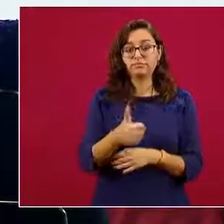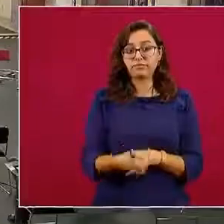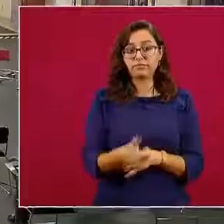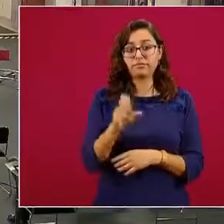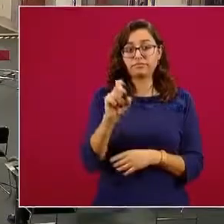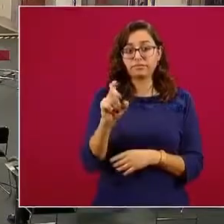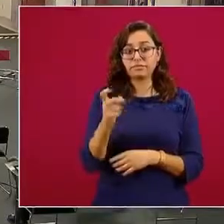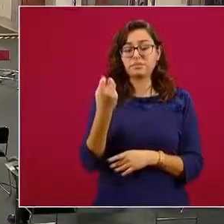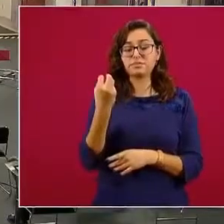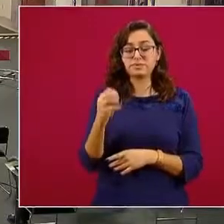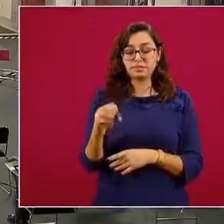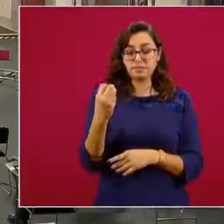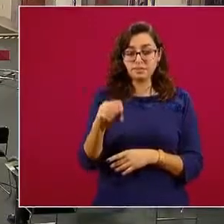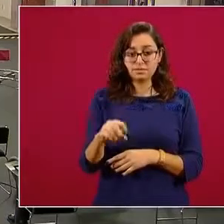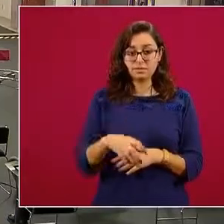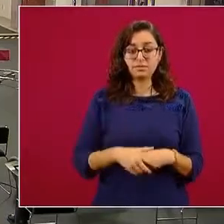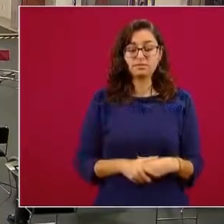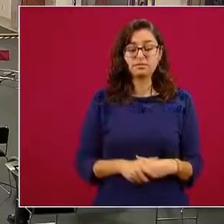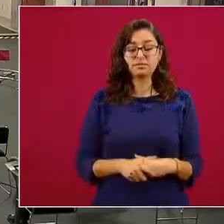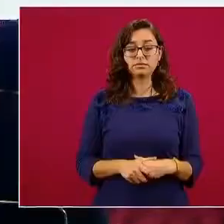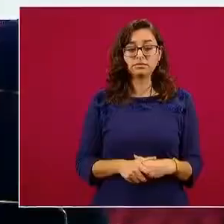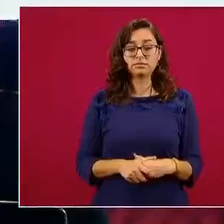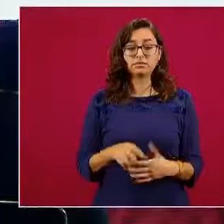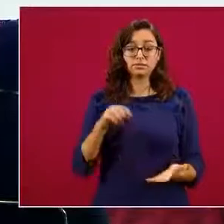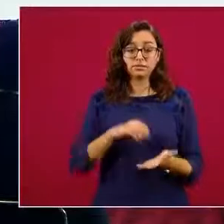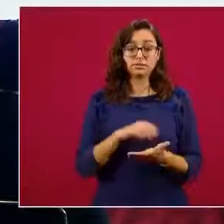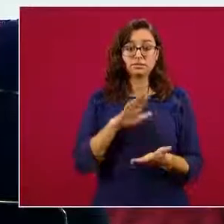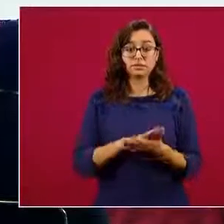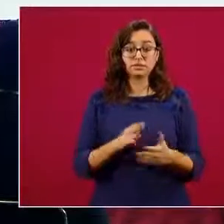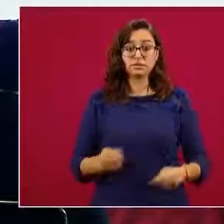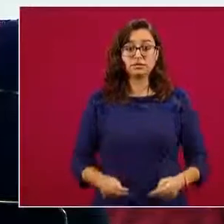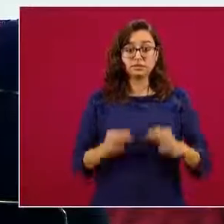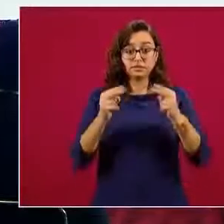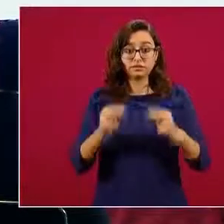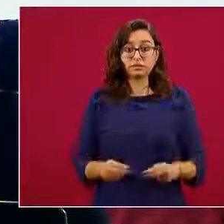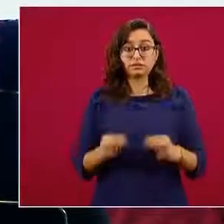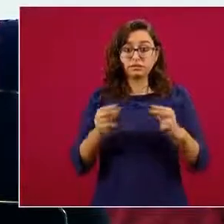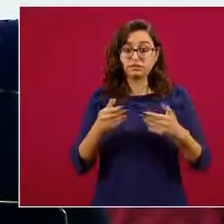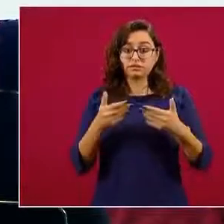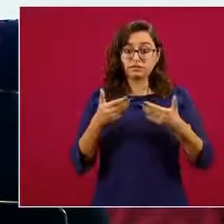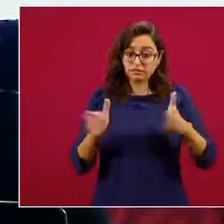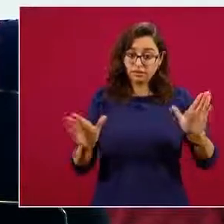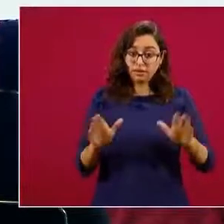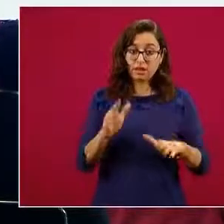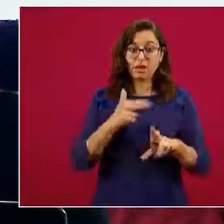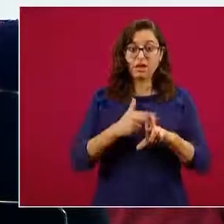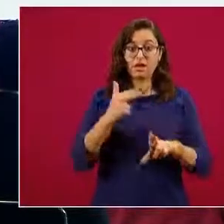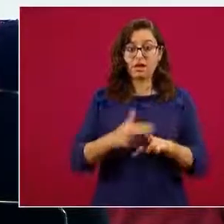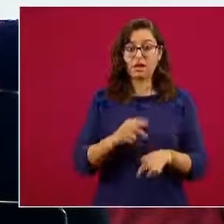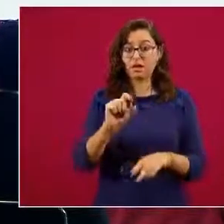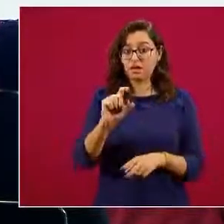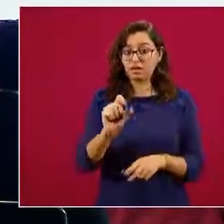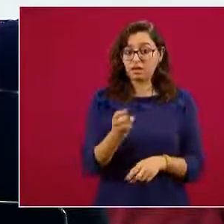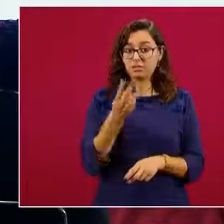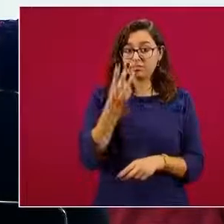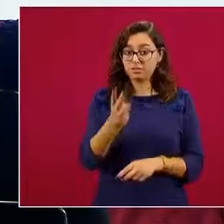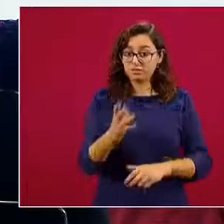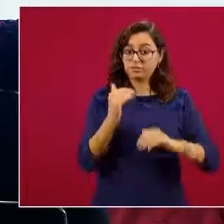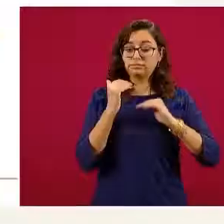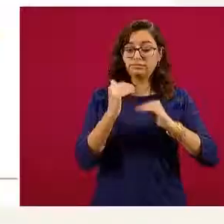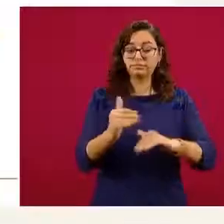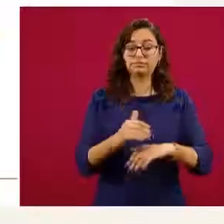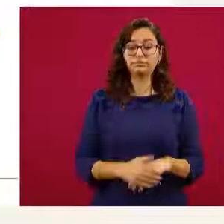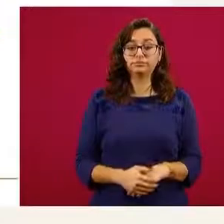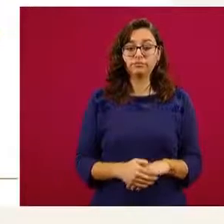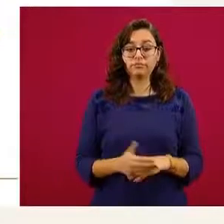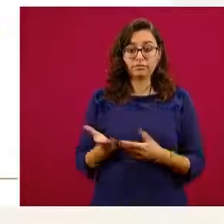de octubre. Este proceso de citas de negocios estará abierto hasta el 23. Y bueno, esa es la página